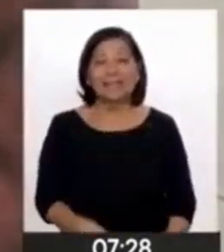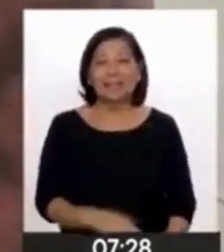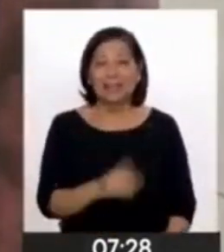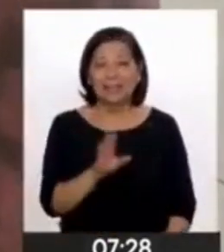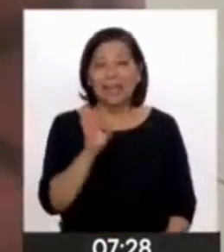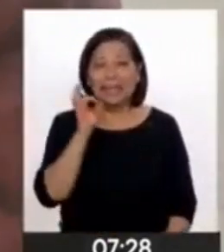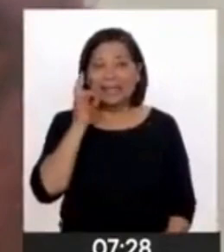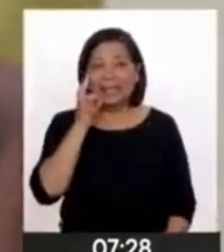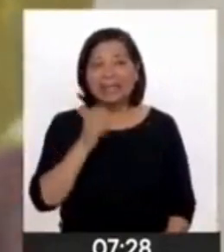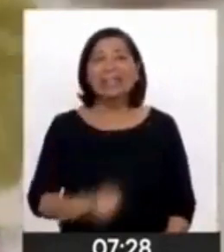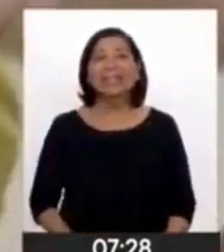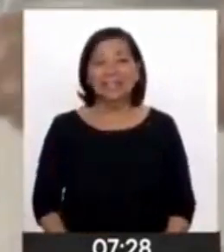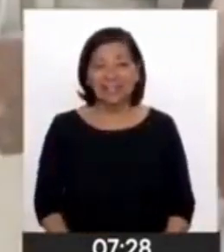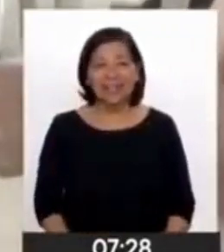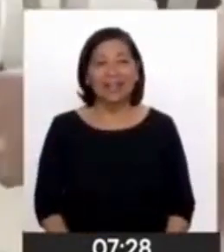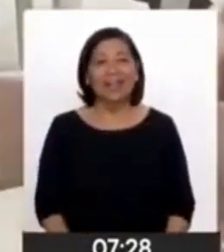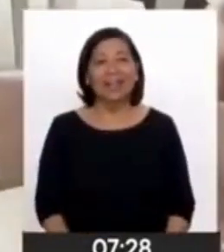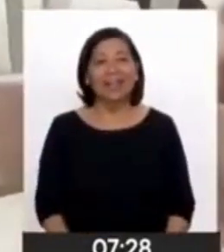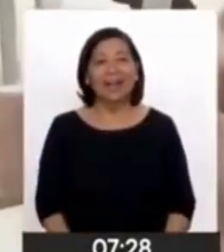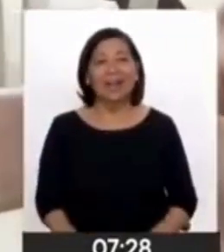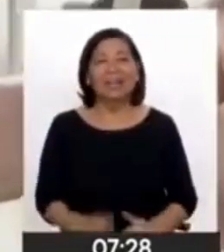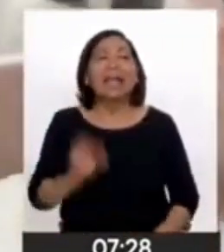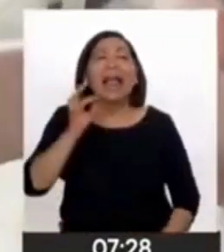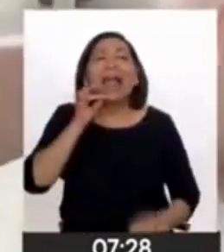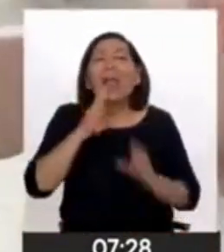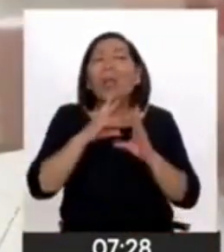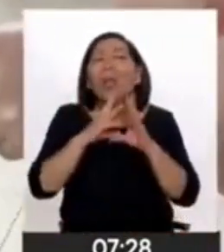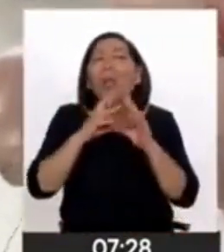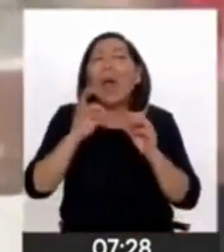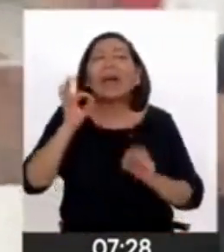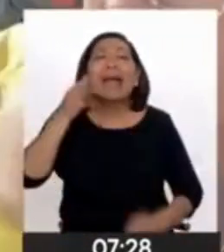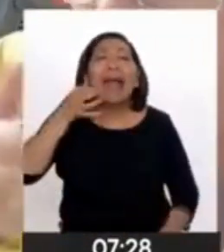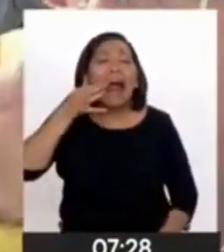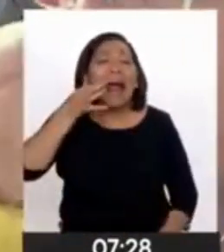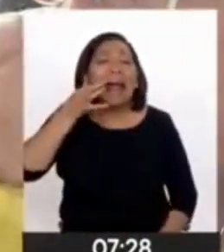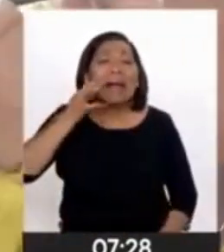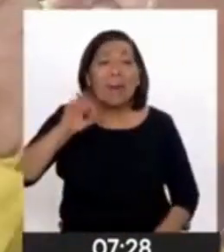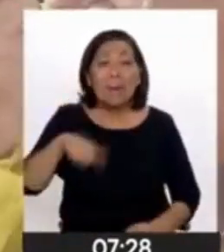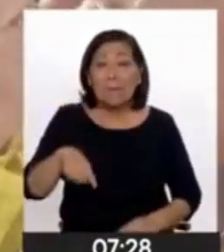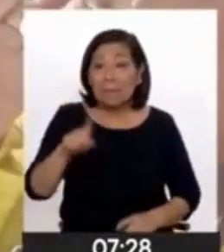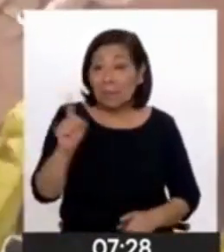por el huesito. Es súper, pero súper blandito, está exquisito.